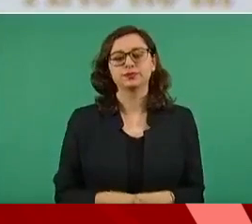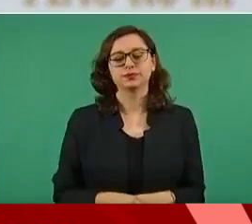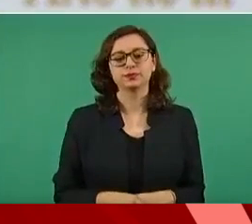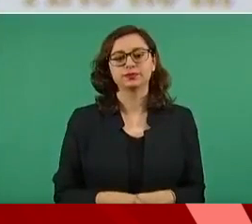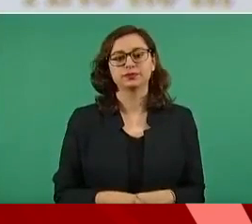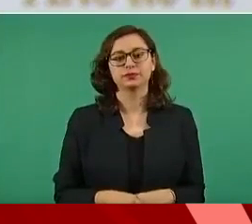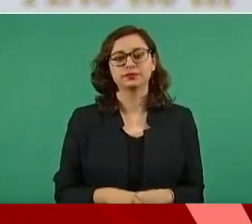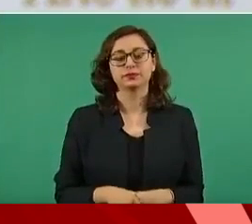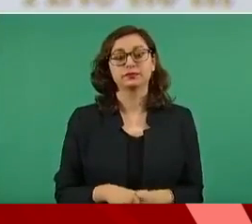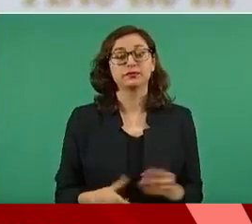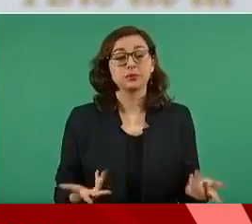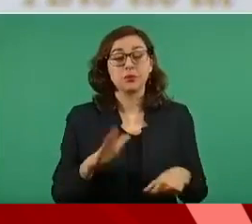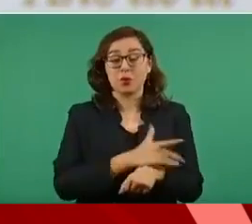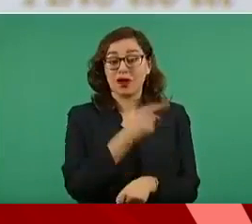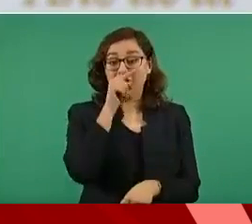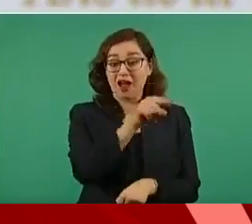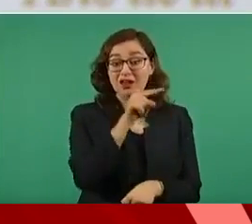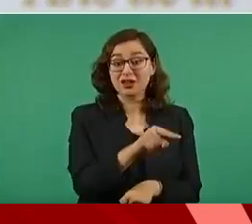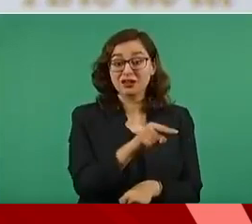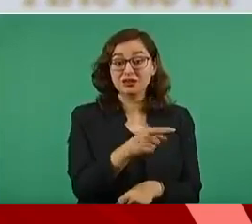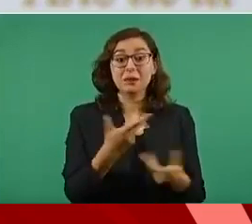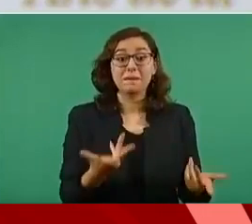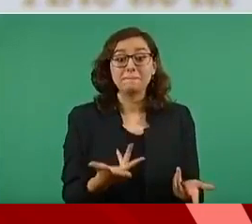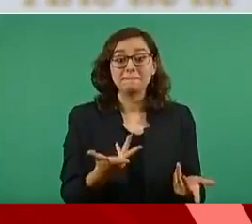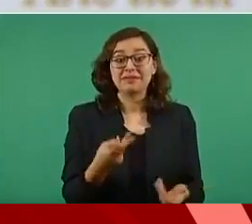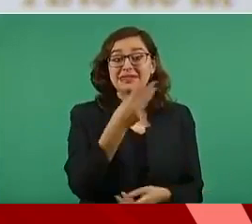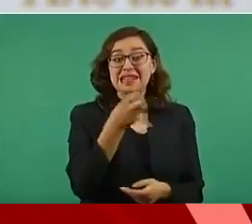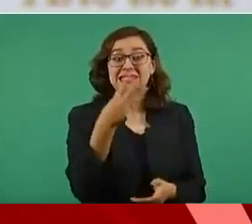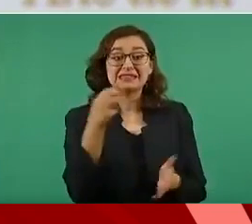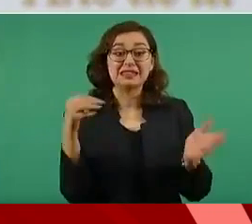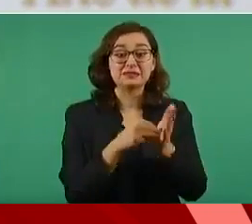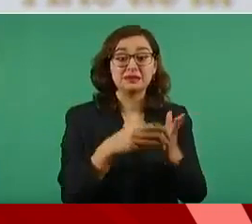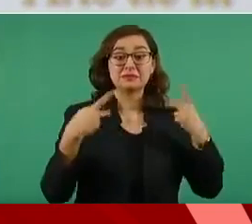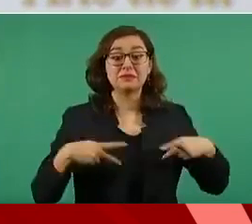Porque se trasladan más de 300,000 personas